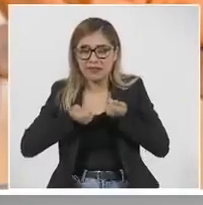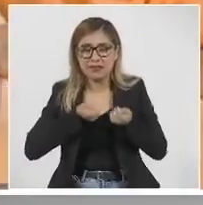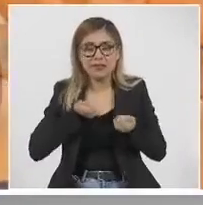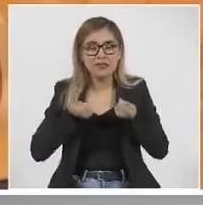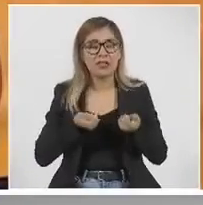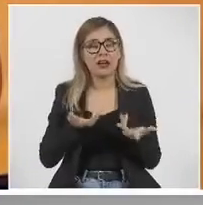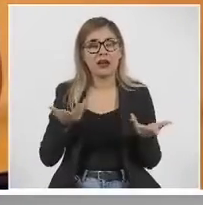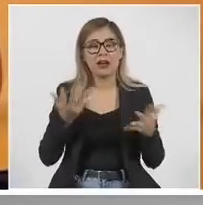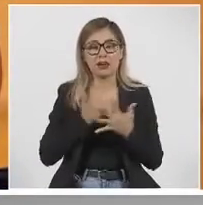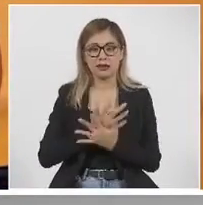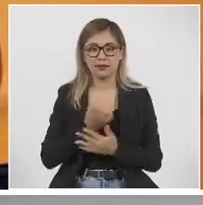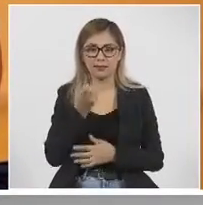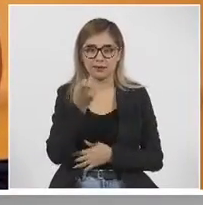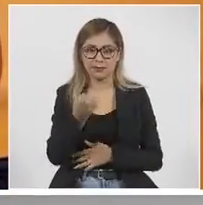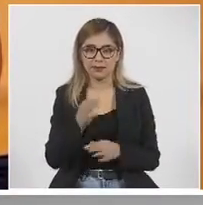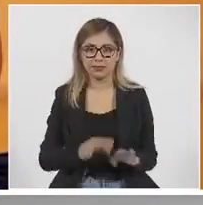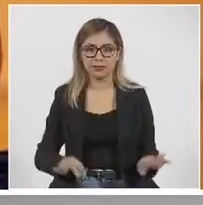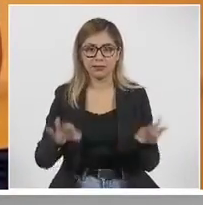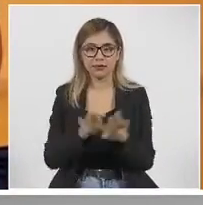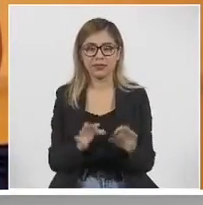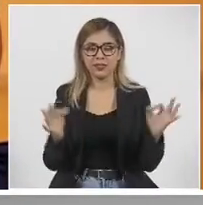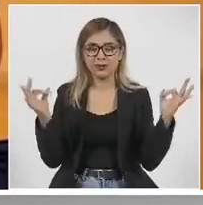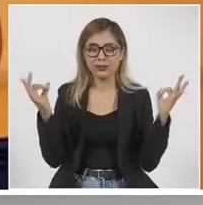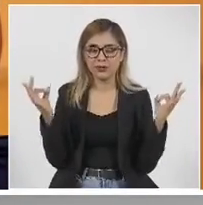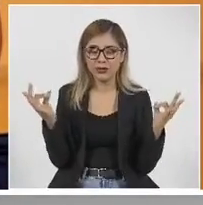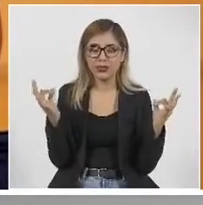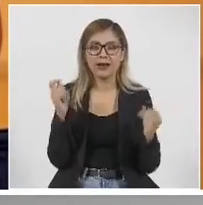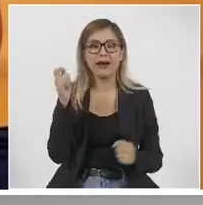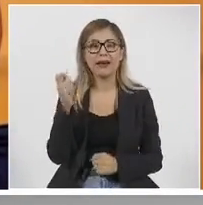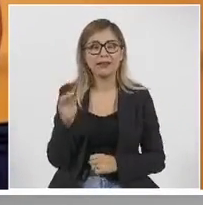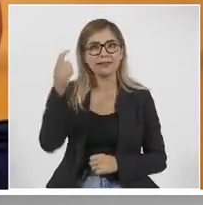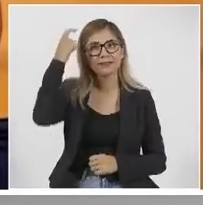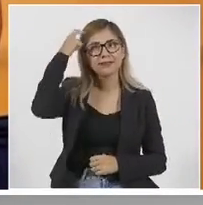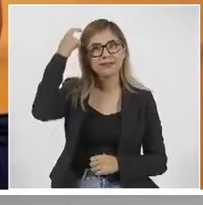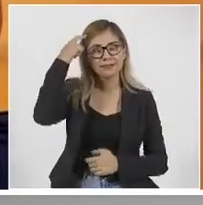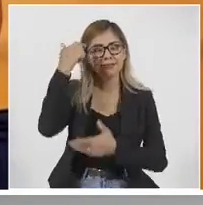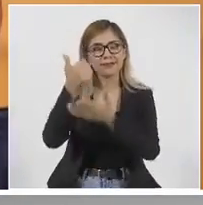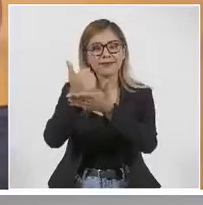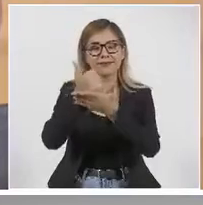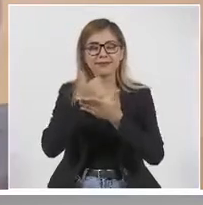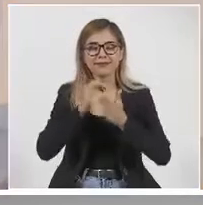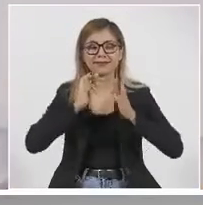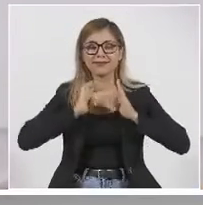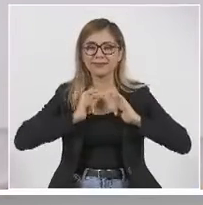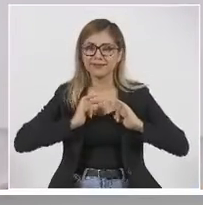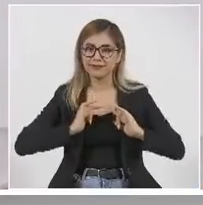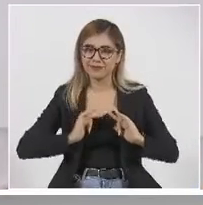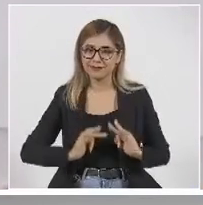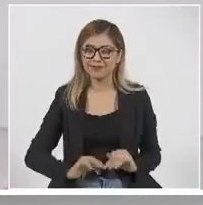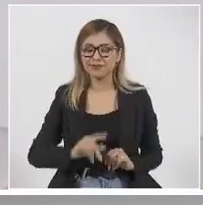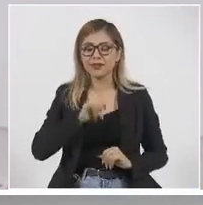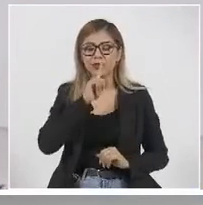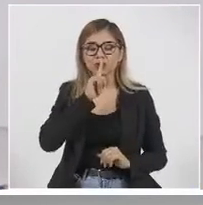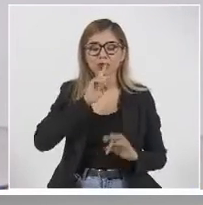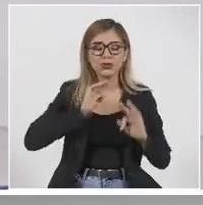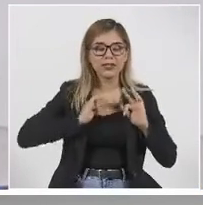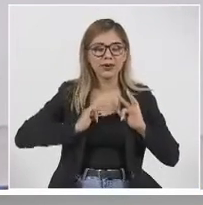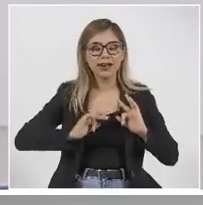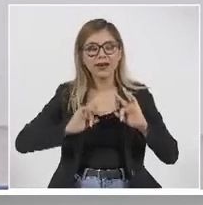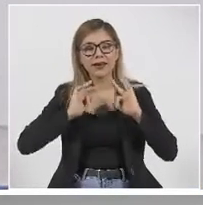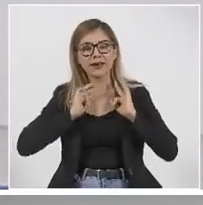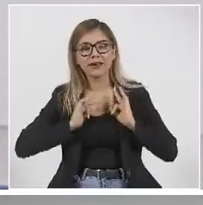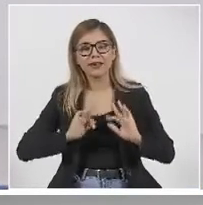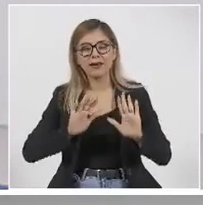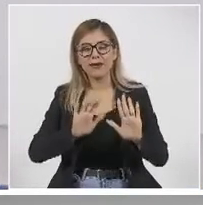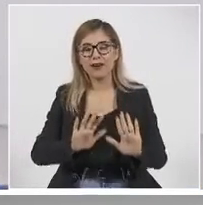¿sí? Lo que ofrece el yoga finalmente, que es para la mente, es brindar quietud, es brindar silencio, uh-huh, es brindar